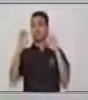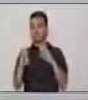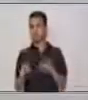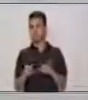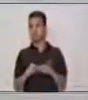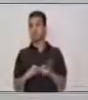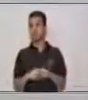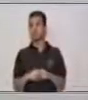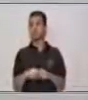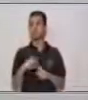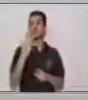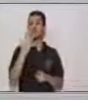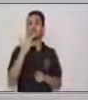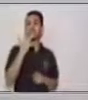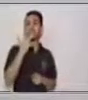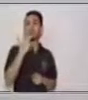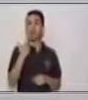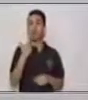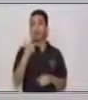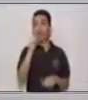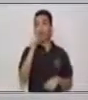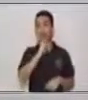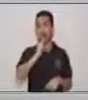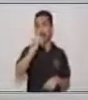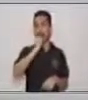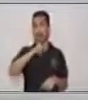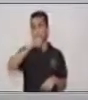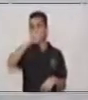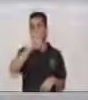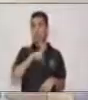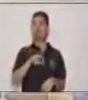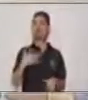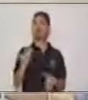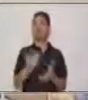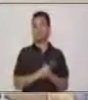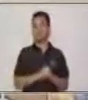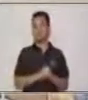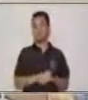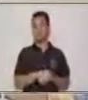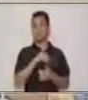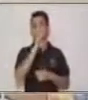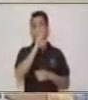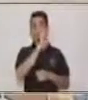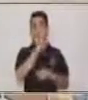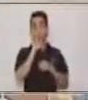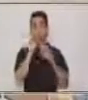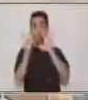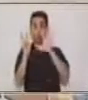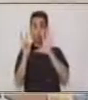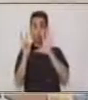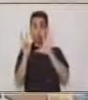sobre el sabor de helado favorito. Y 58 personas,